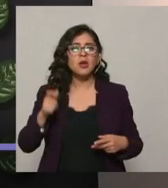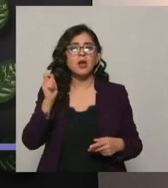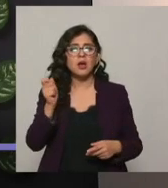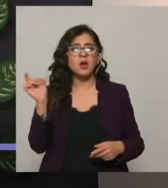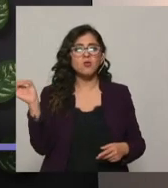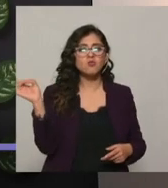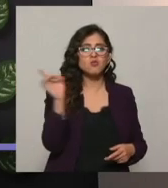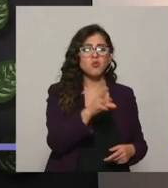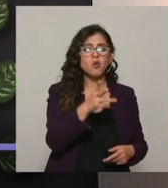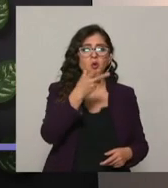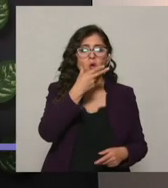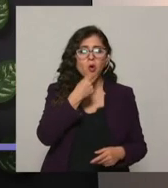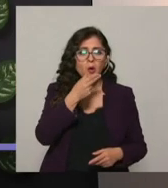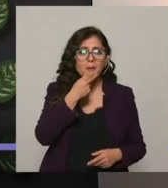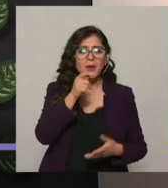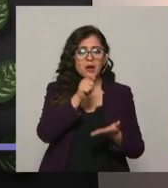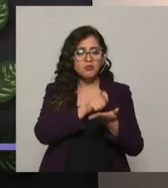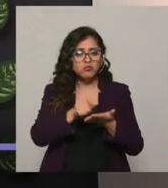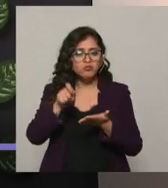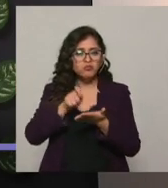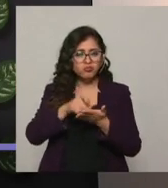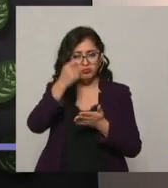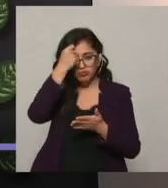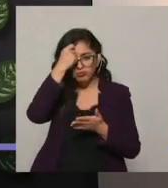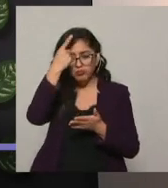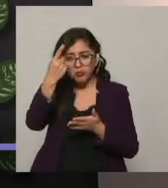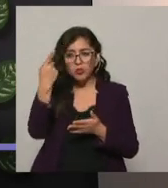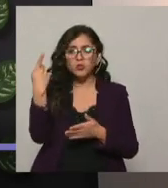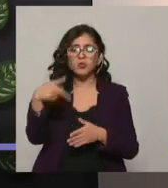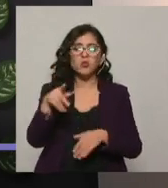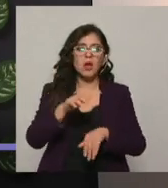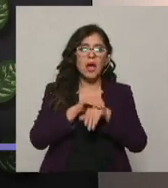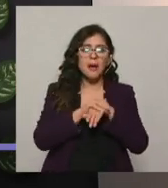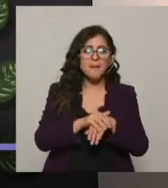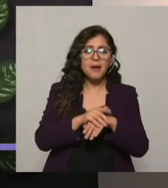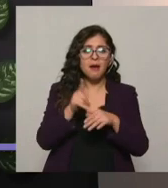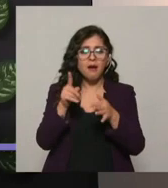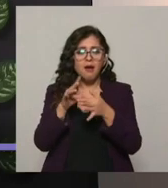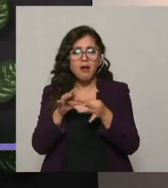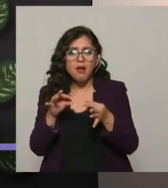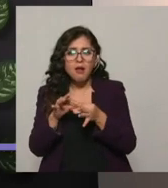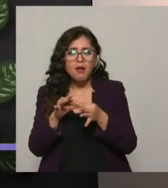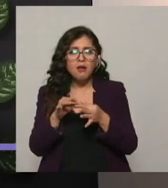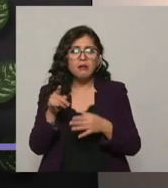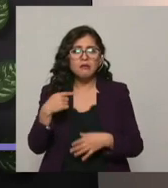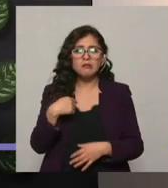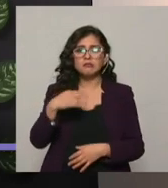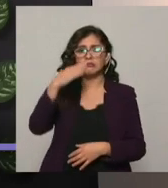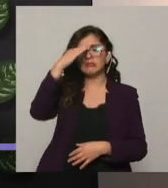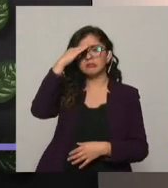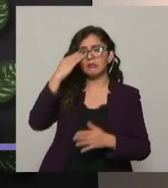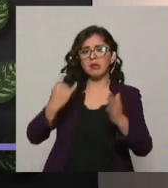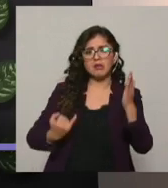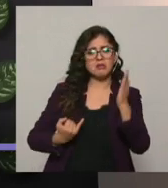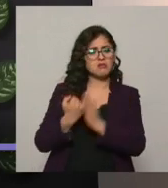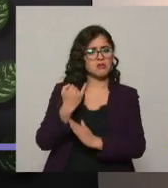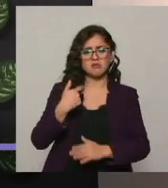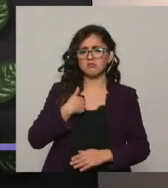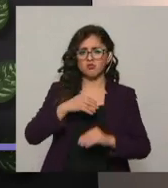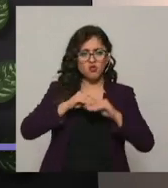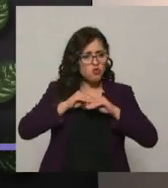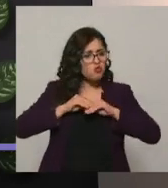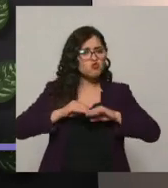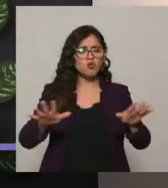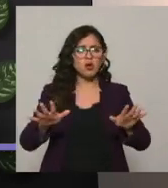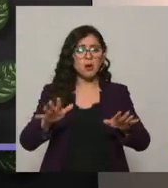escritor, si no mal recuerdo, como que amigas de ella le habían contado y entonces ella decide denunciar y a partir